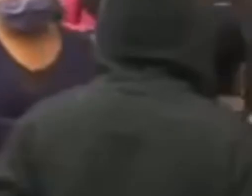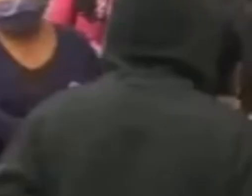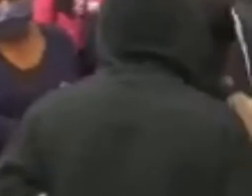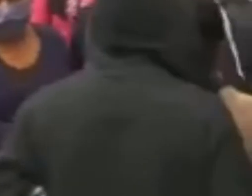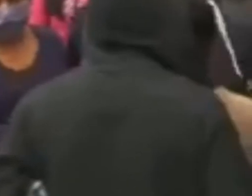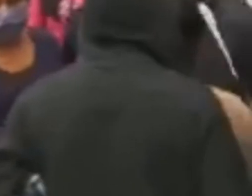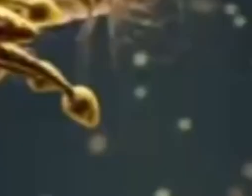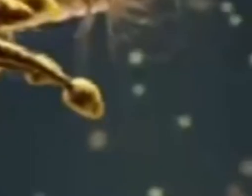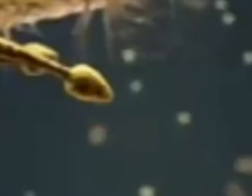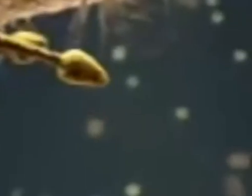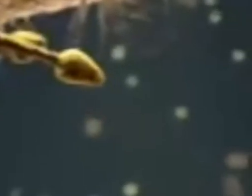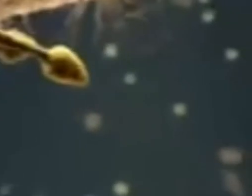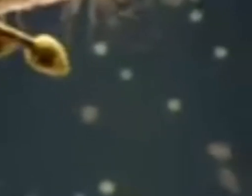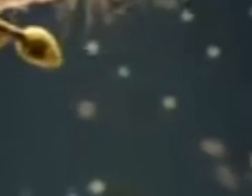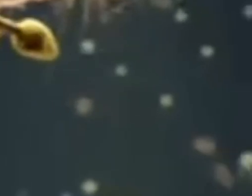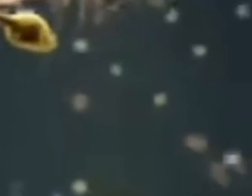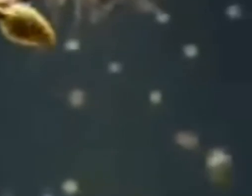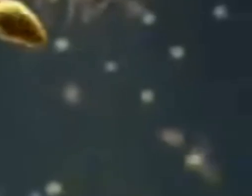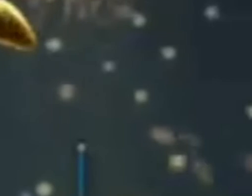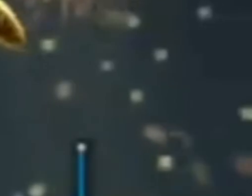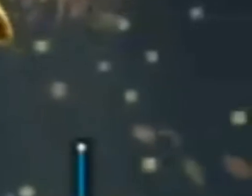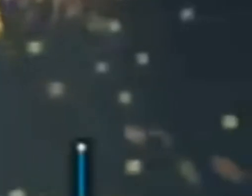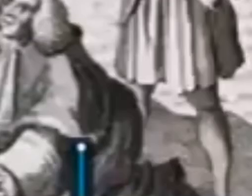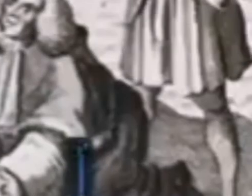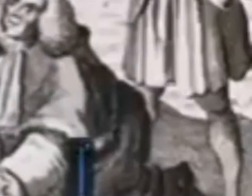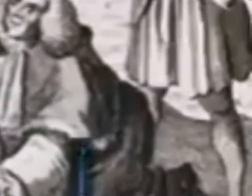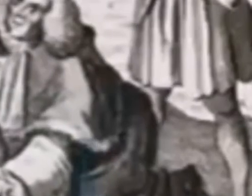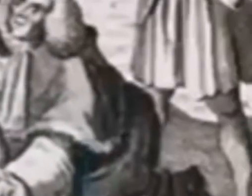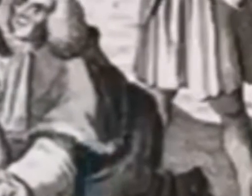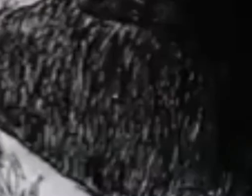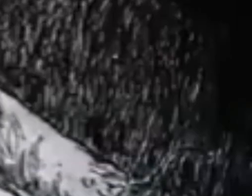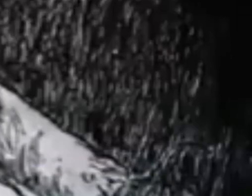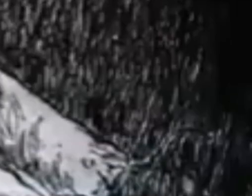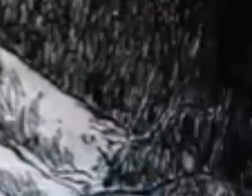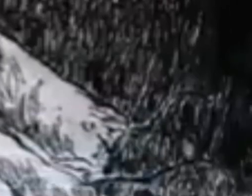Estamos enfrentando, que es una epidemia.